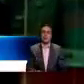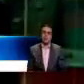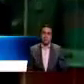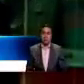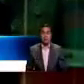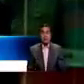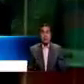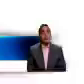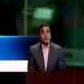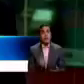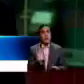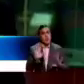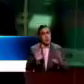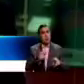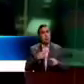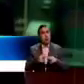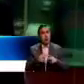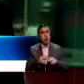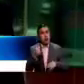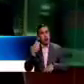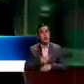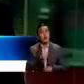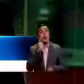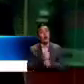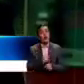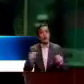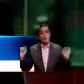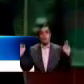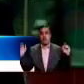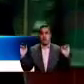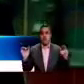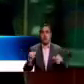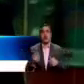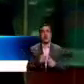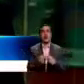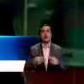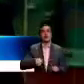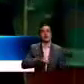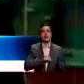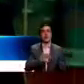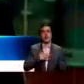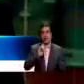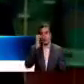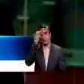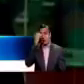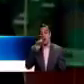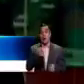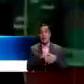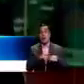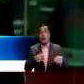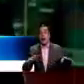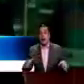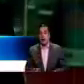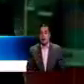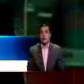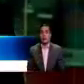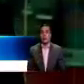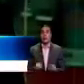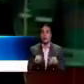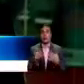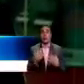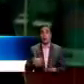¿Por qué no esperar unos días más? Esas son las aglomeraciones en Guayaquil los que nos tienen preocupados. Tenemos en la bahía un número que